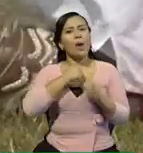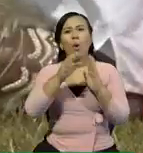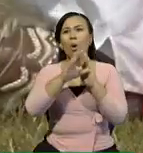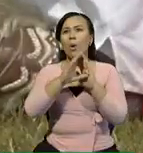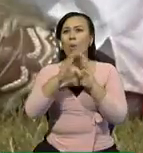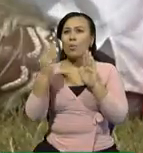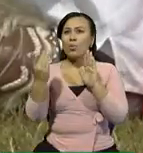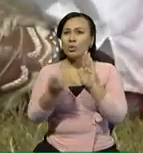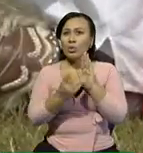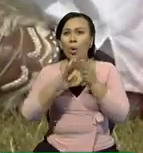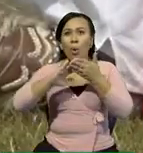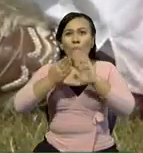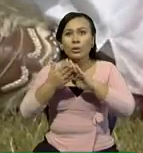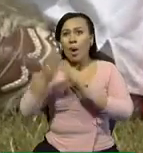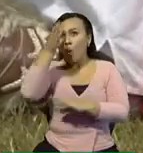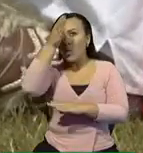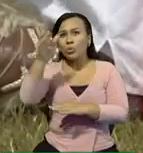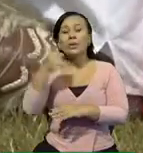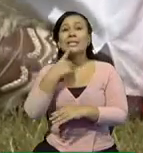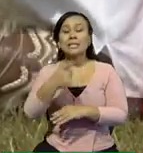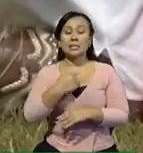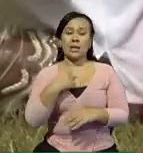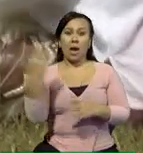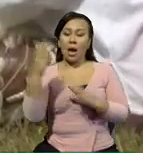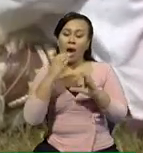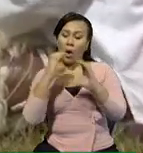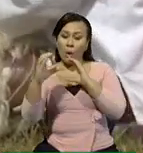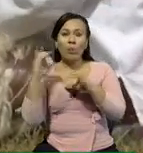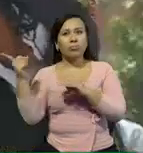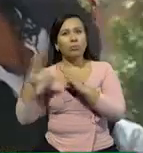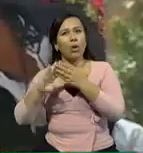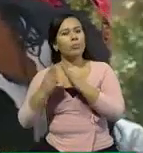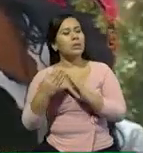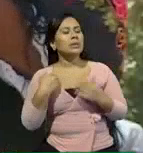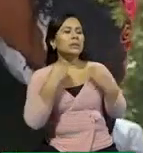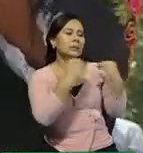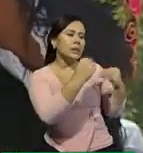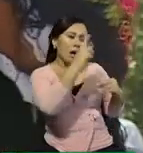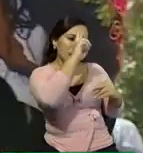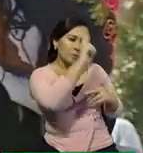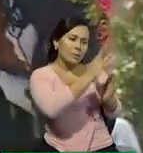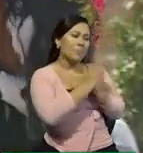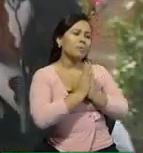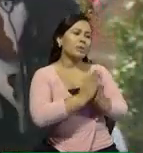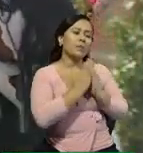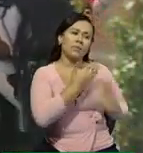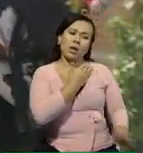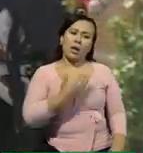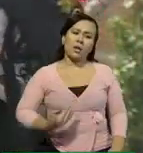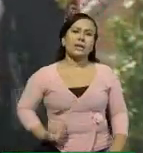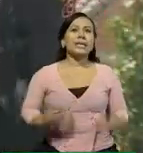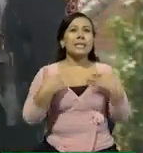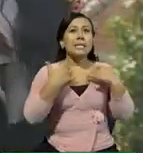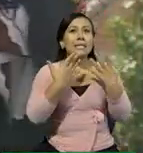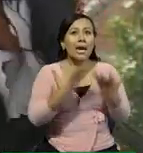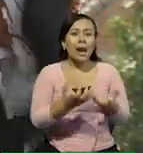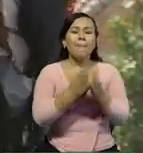al primer mandatario les ayude a preservar y fomentar el respeto a su cultura. Mashi Lenin Moreno, le